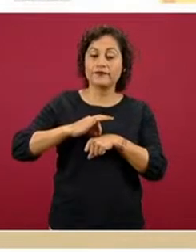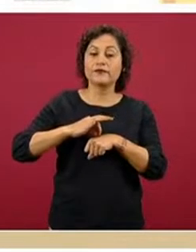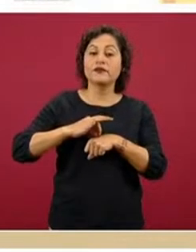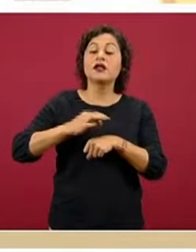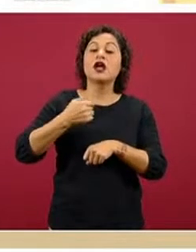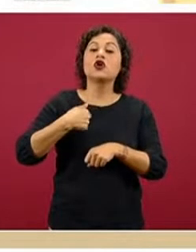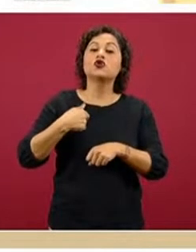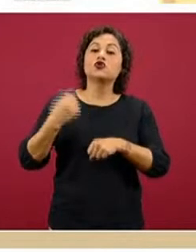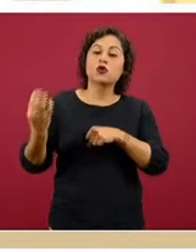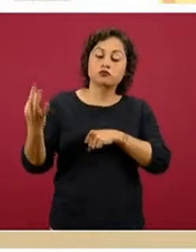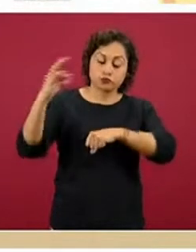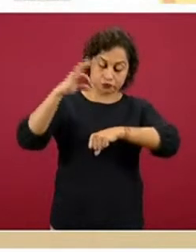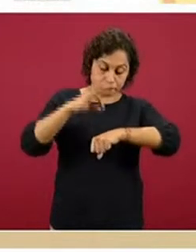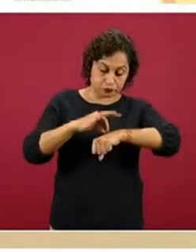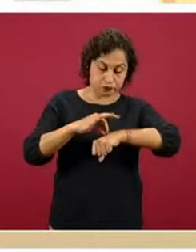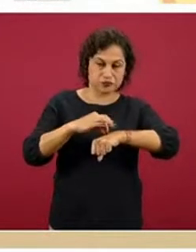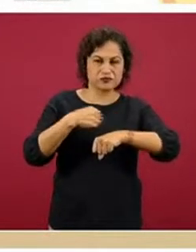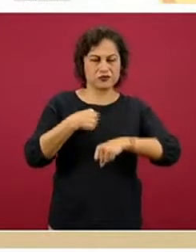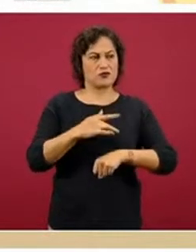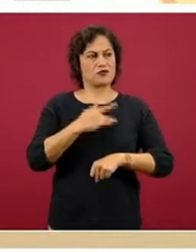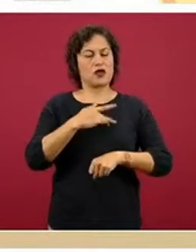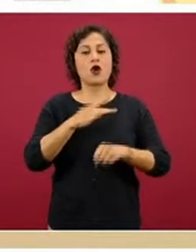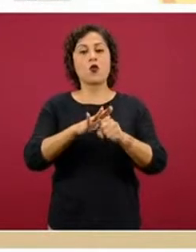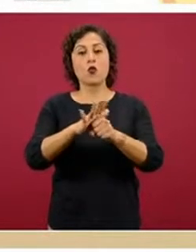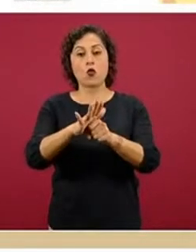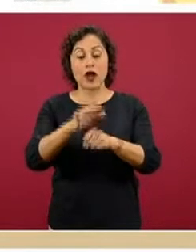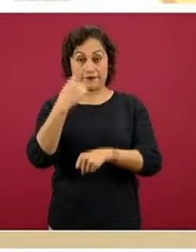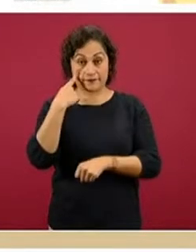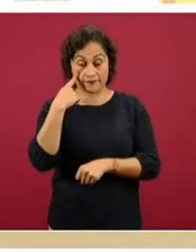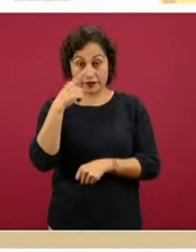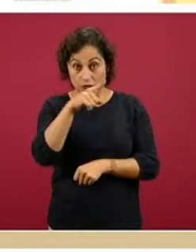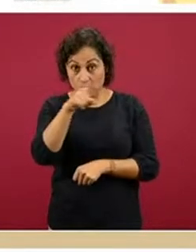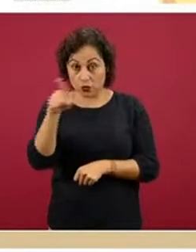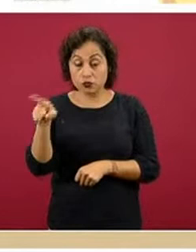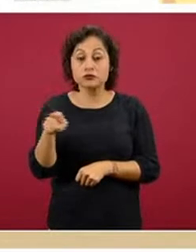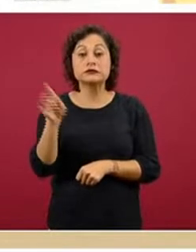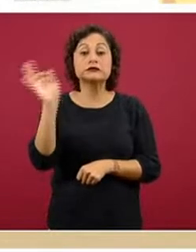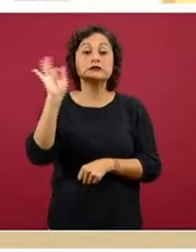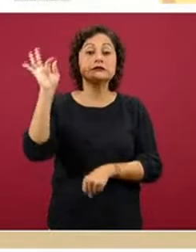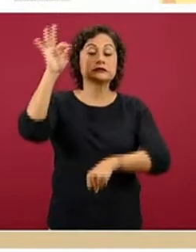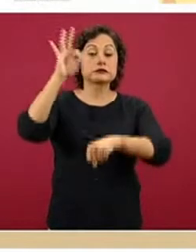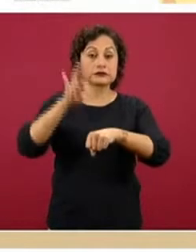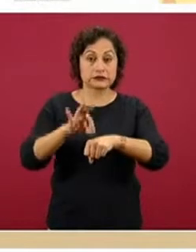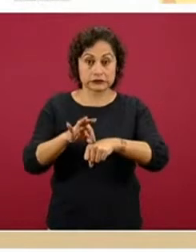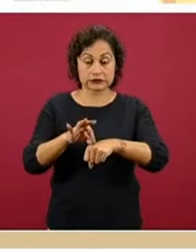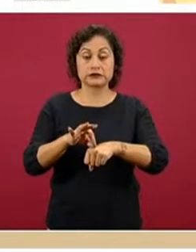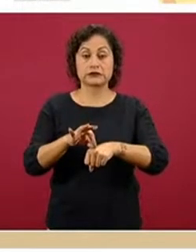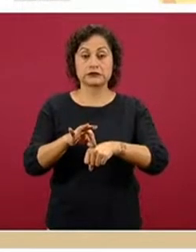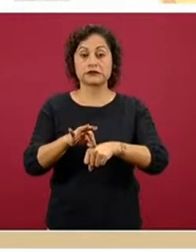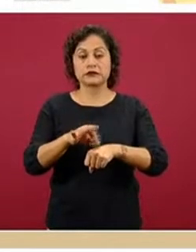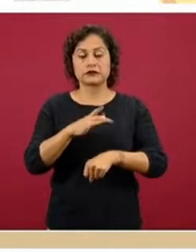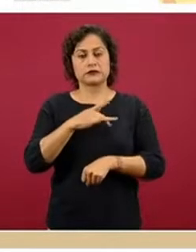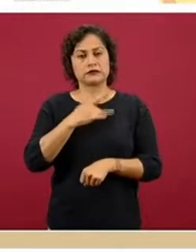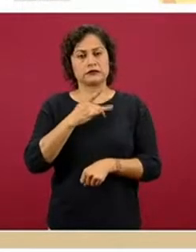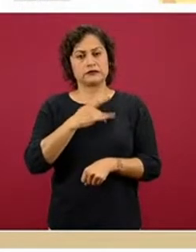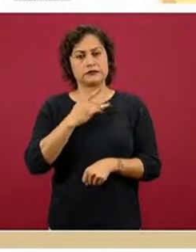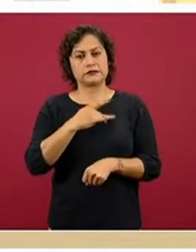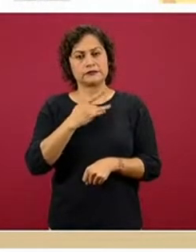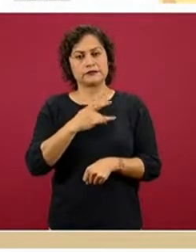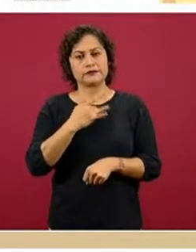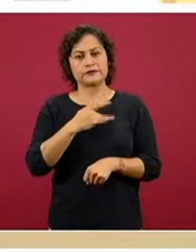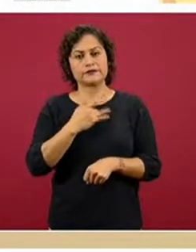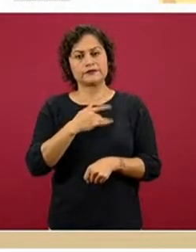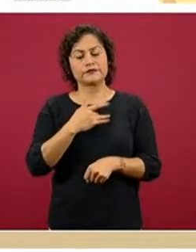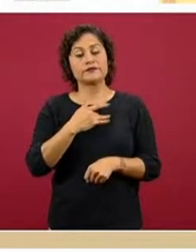yo voy a identificar como manifestaciones? Las primeras manifestaciones del dengue son manifestaciones con